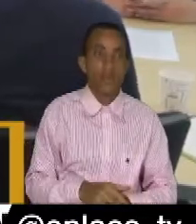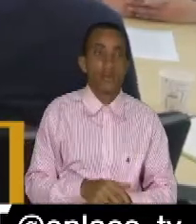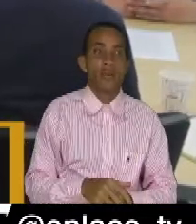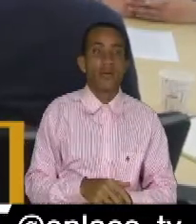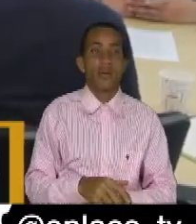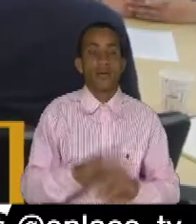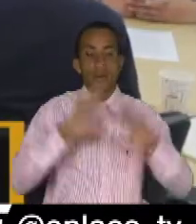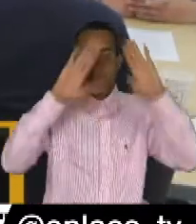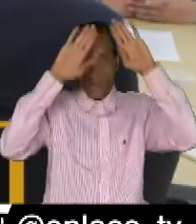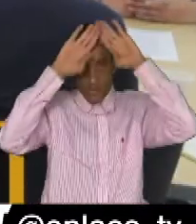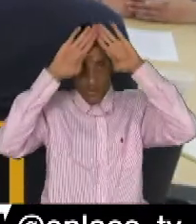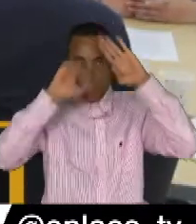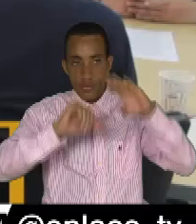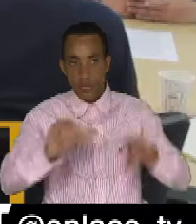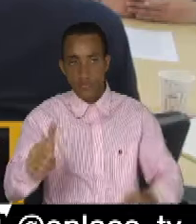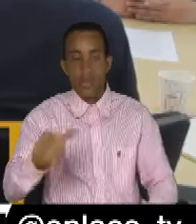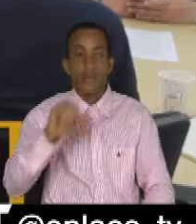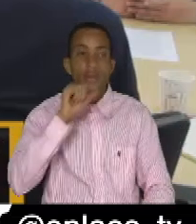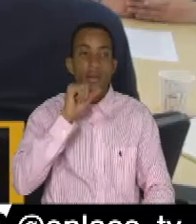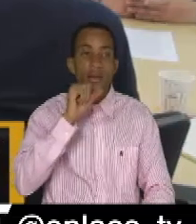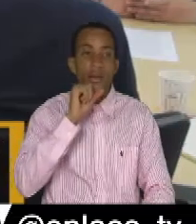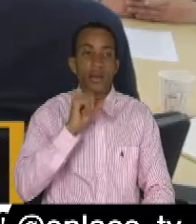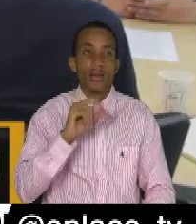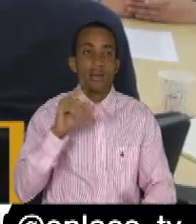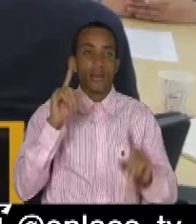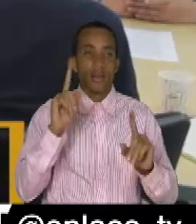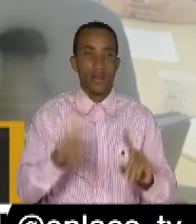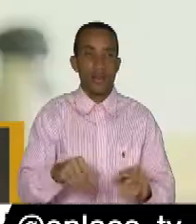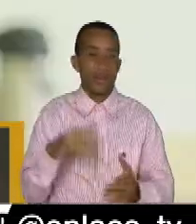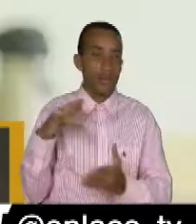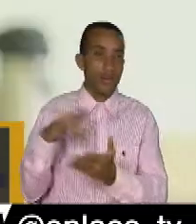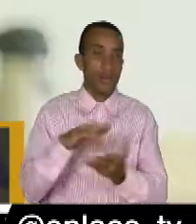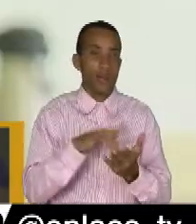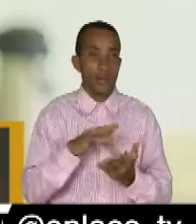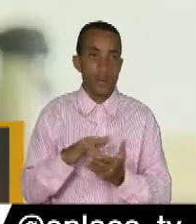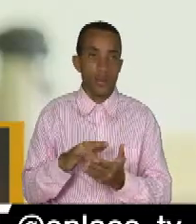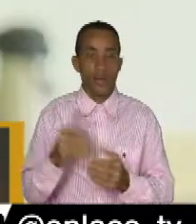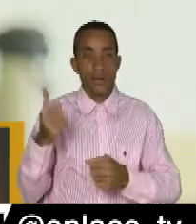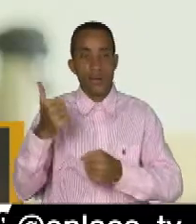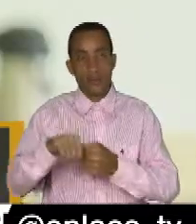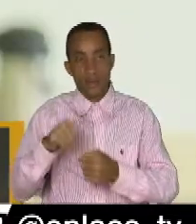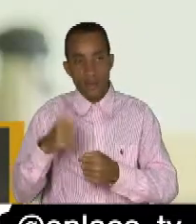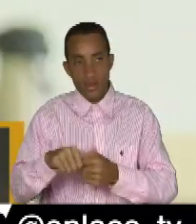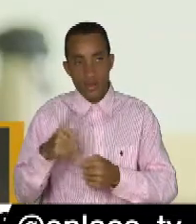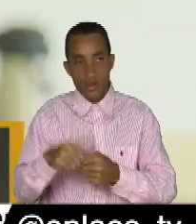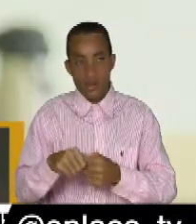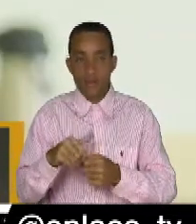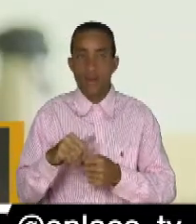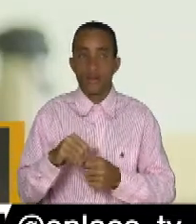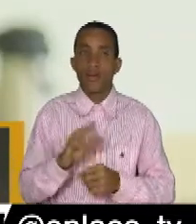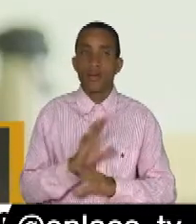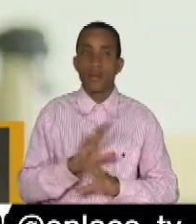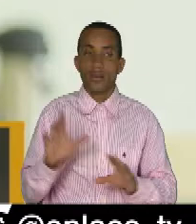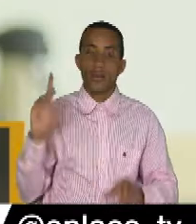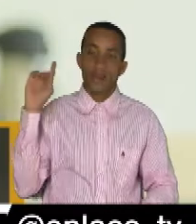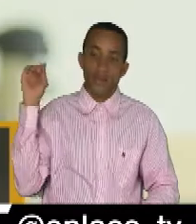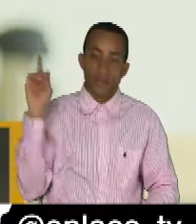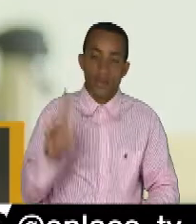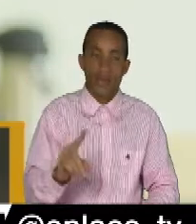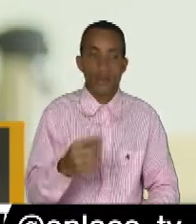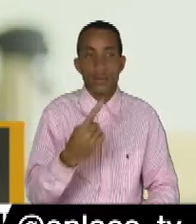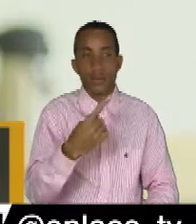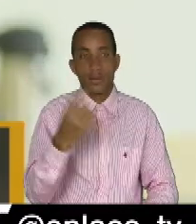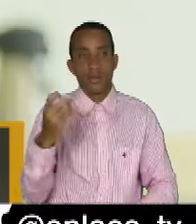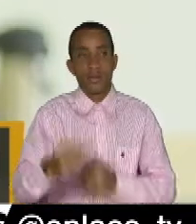Barranca Bermeja los que deben de tener la participación en esta industria petrolera, que usted sabe que ya van a ser 100 años de exploración